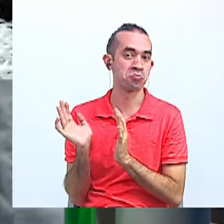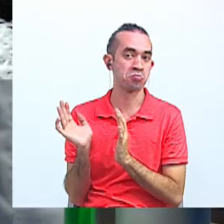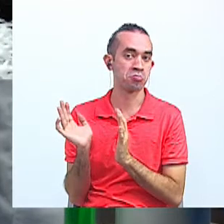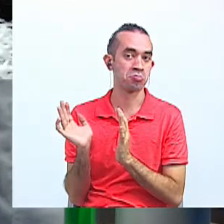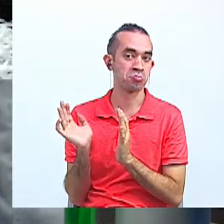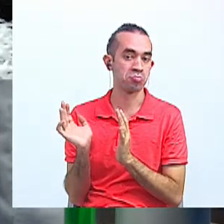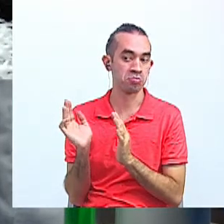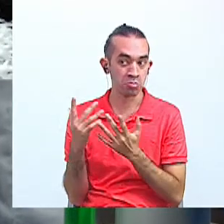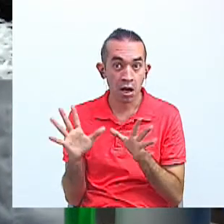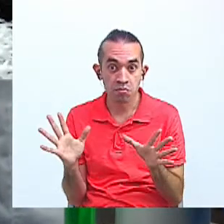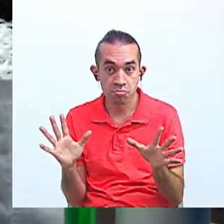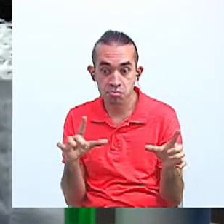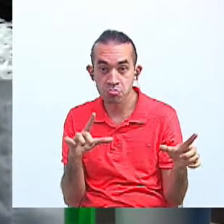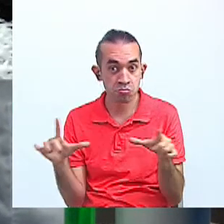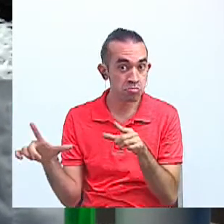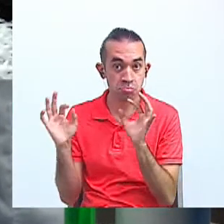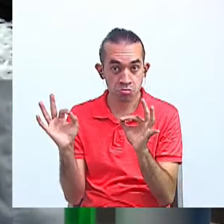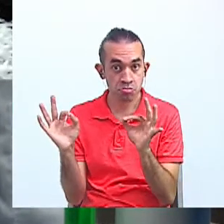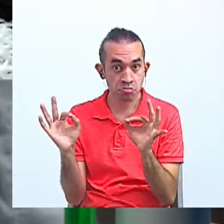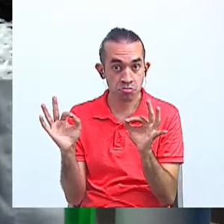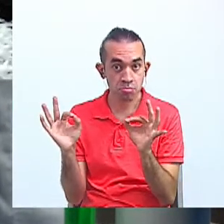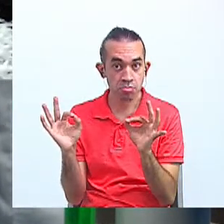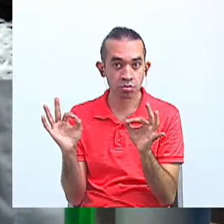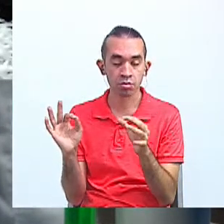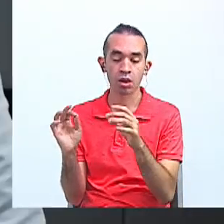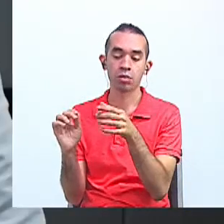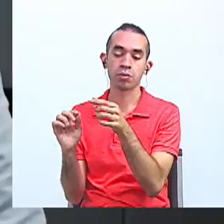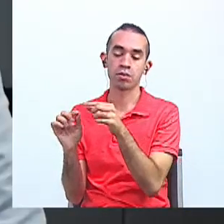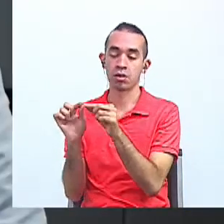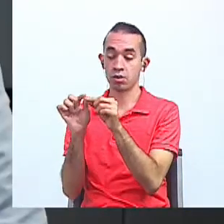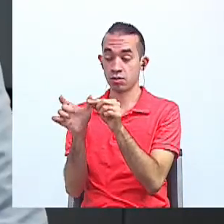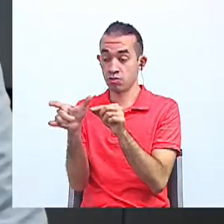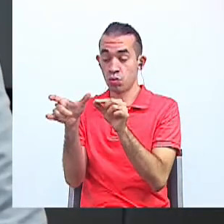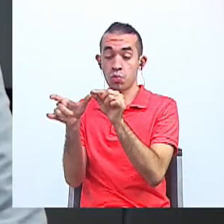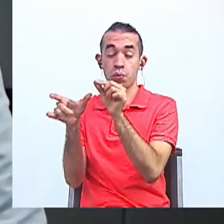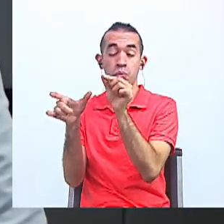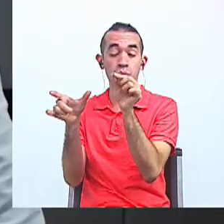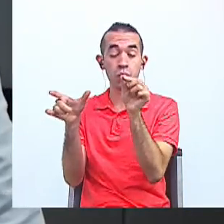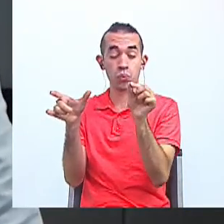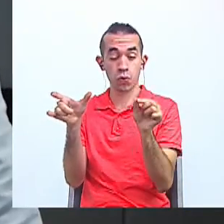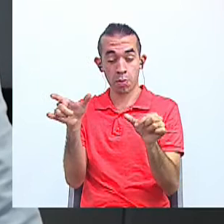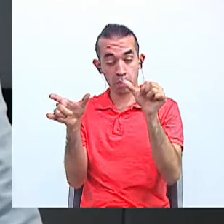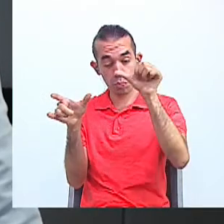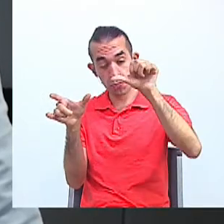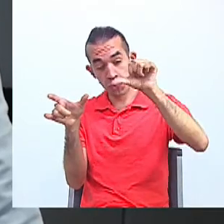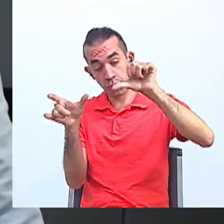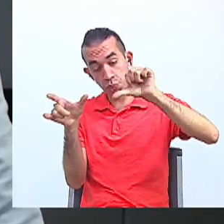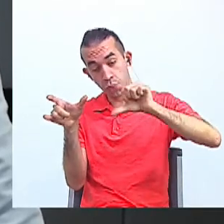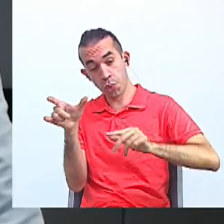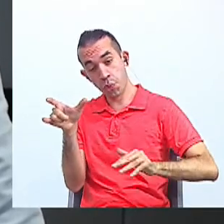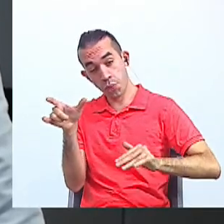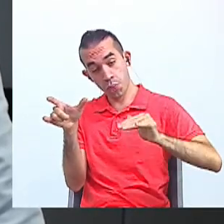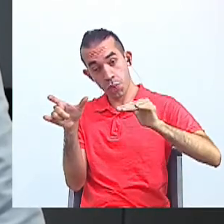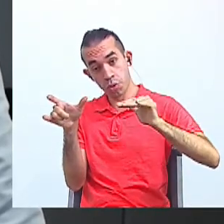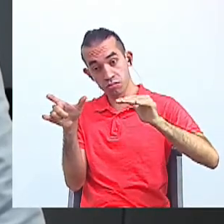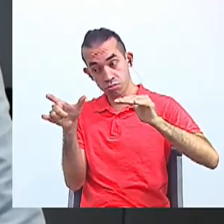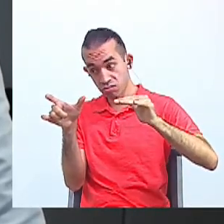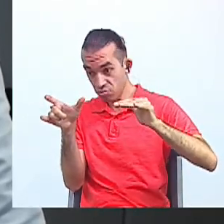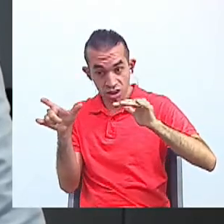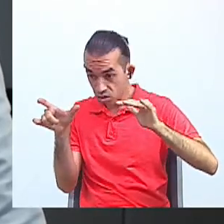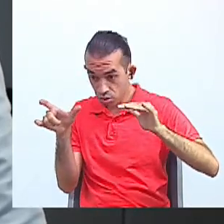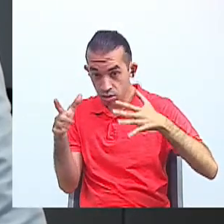quede listo. Una vez que el goteo finalice, habremos obtenido el volumen total desplazado.